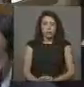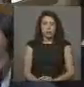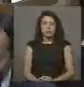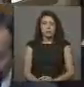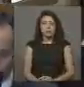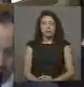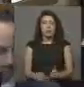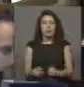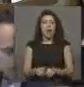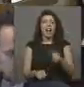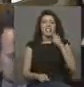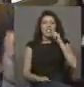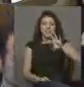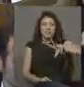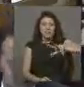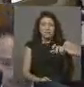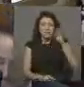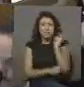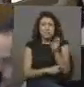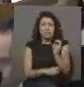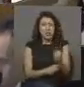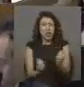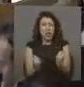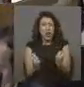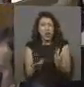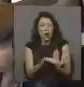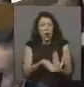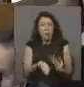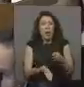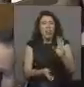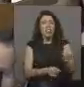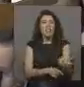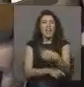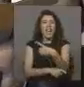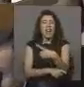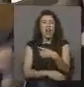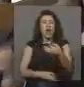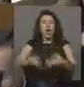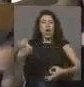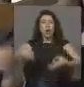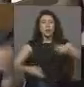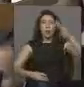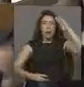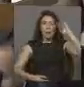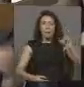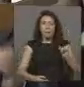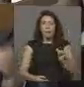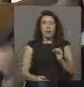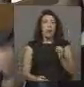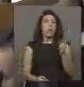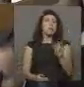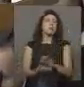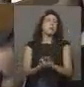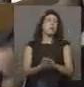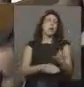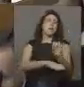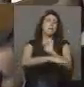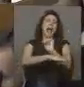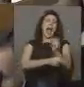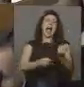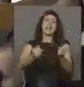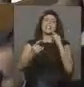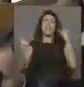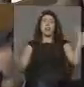son rateros. ¿Por qué los rateros tienen que ir a la justicia militar? O alguien que manejando borracho